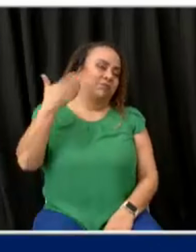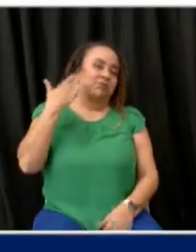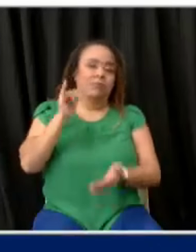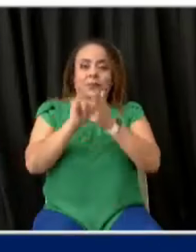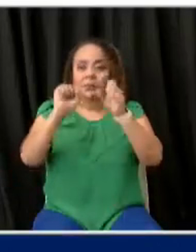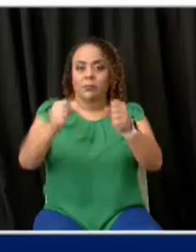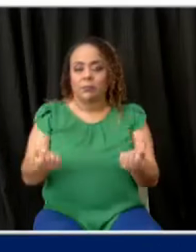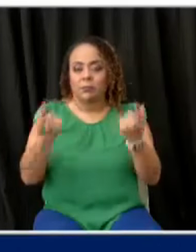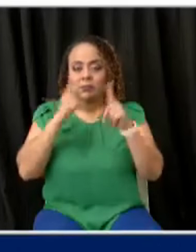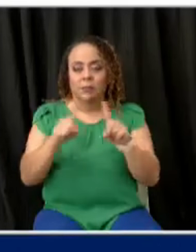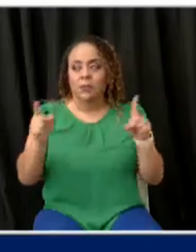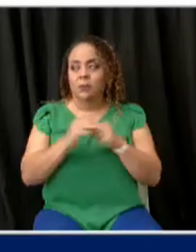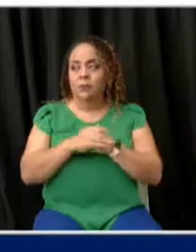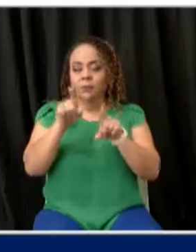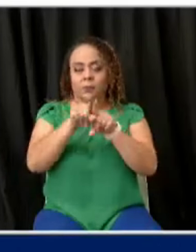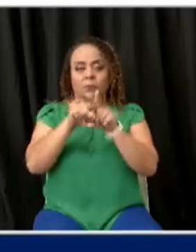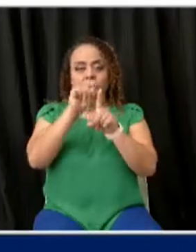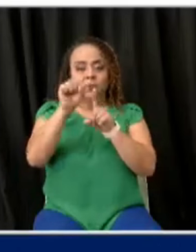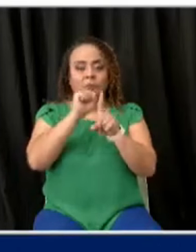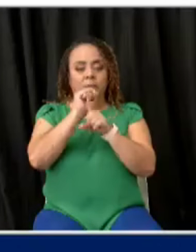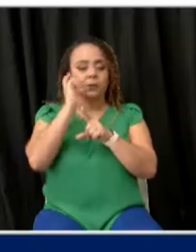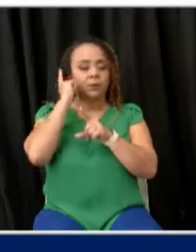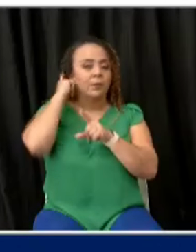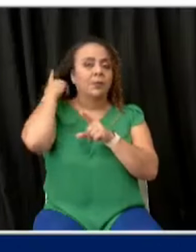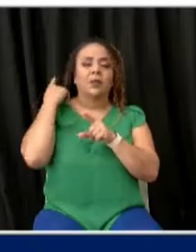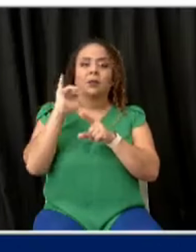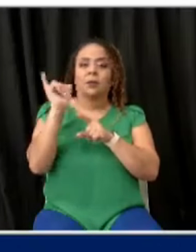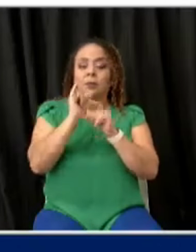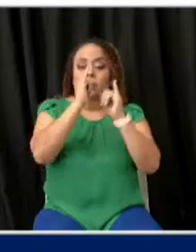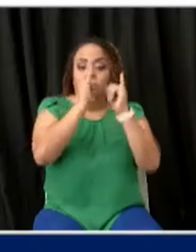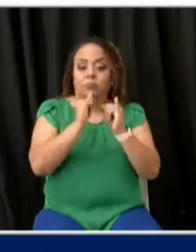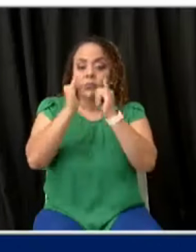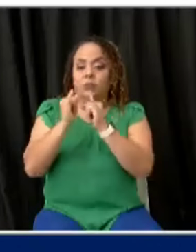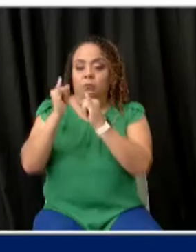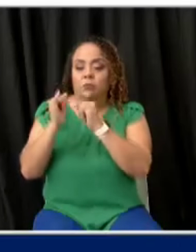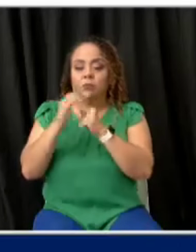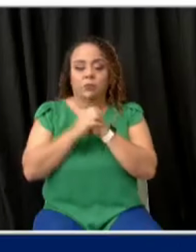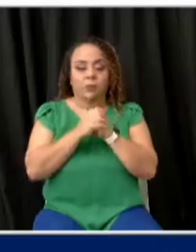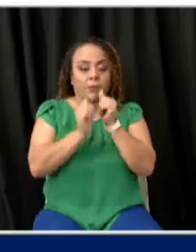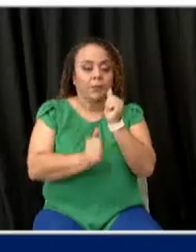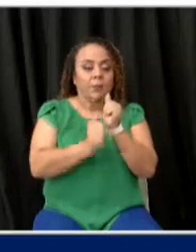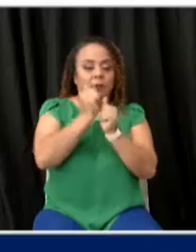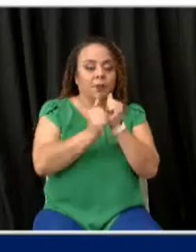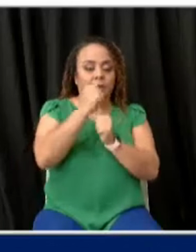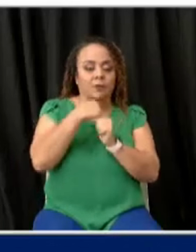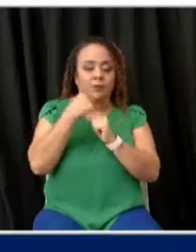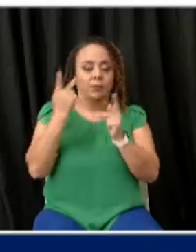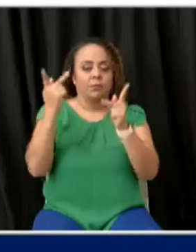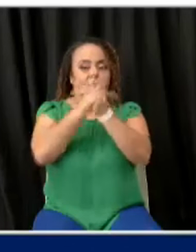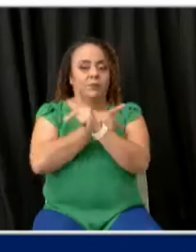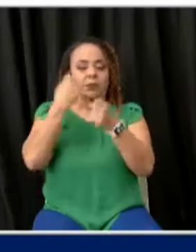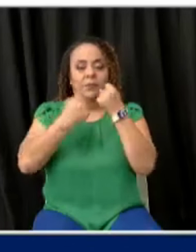entender. Pero también las condiciones como individuales, o sea, mientras mayor soy yo, manejo peor el